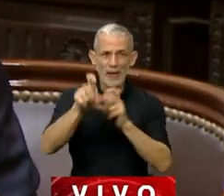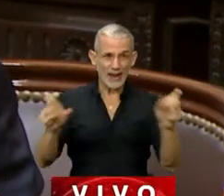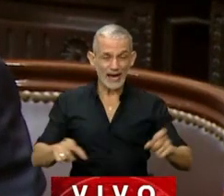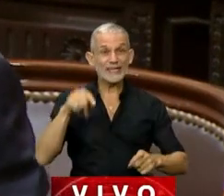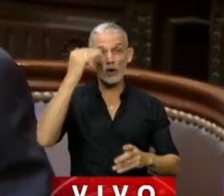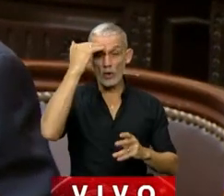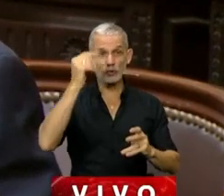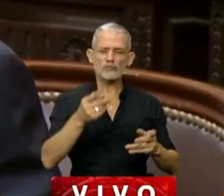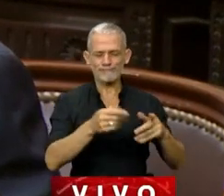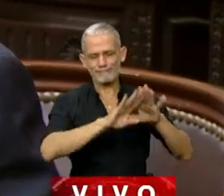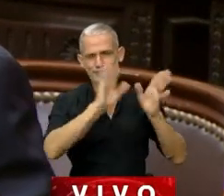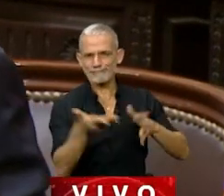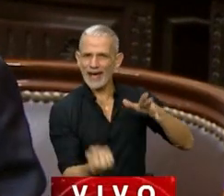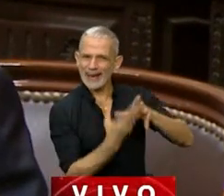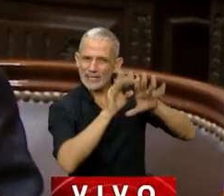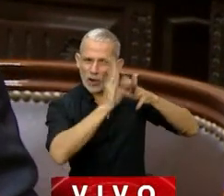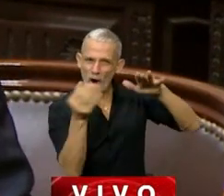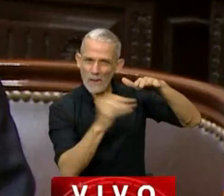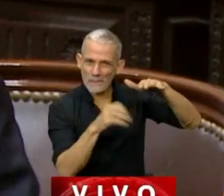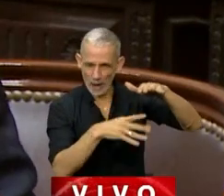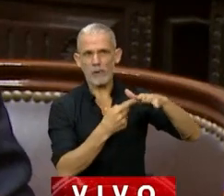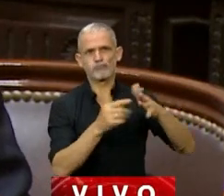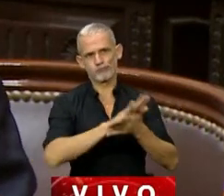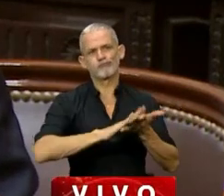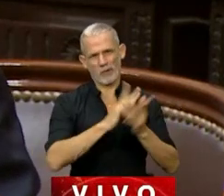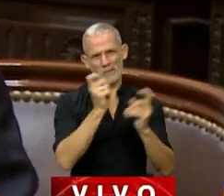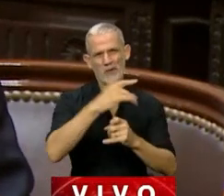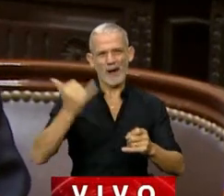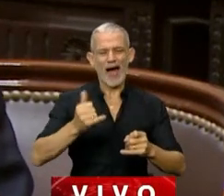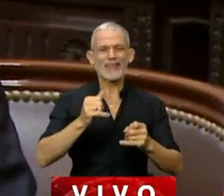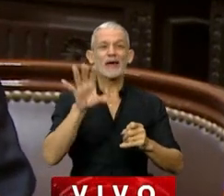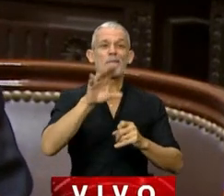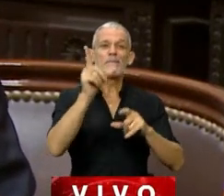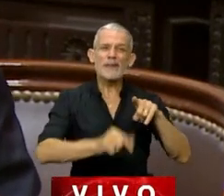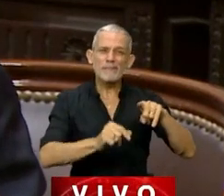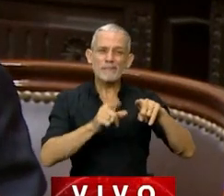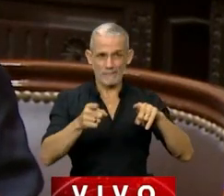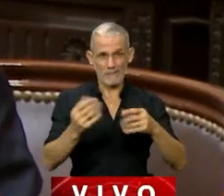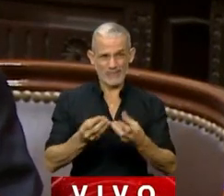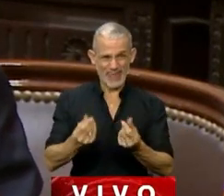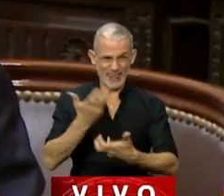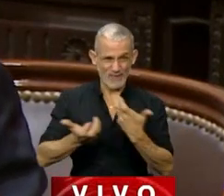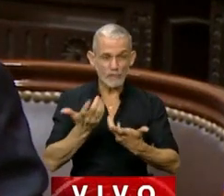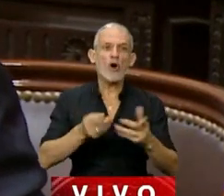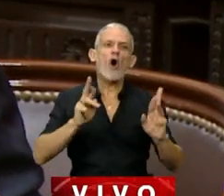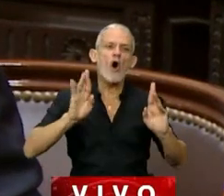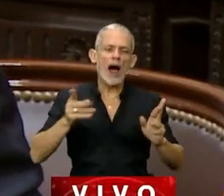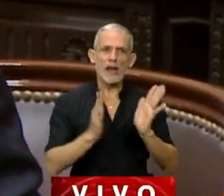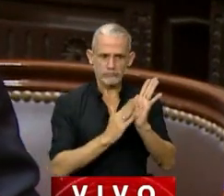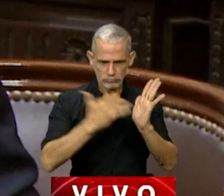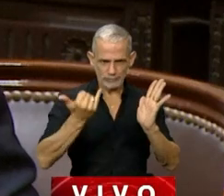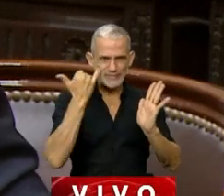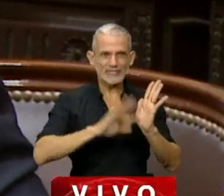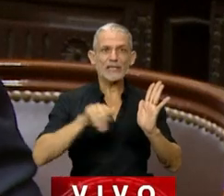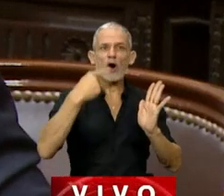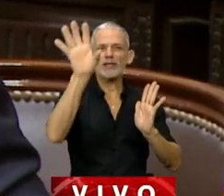gente y esta constitución del fideicomiso es parte de la resolución de los problemas de los patagónicos, de los fueguinos y ojalá que sirva de precedente